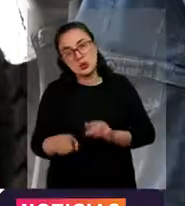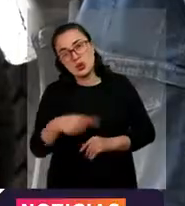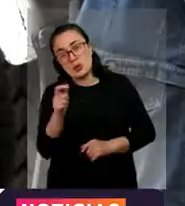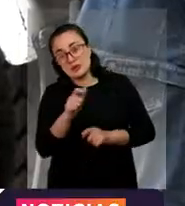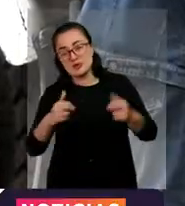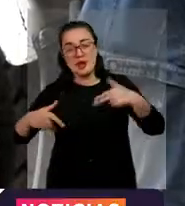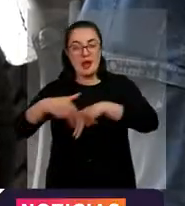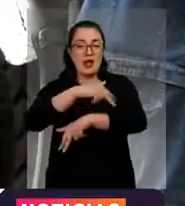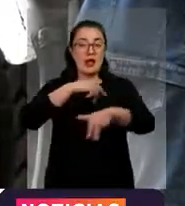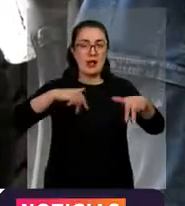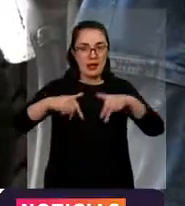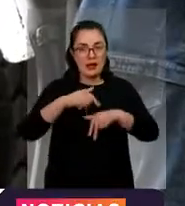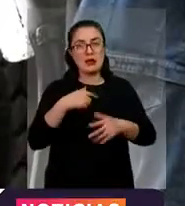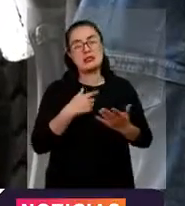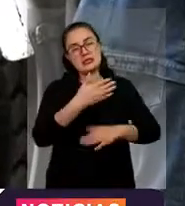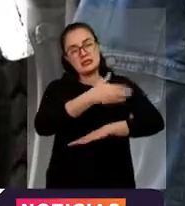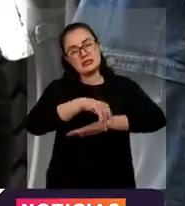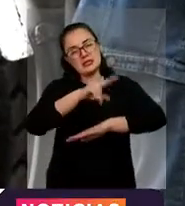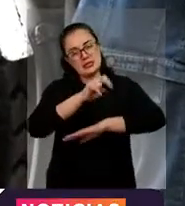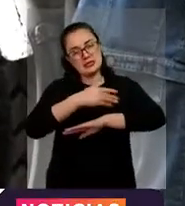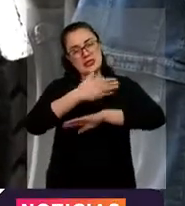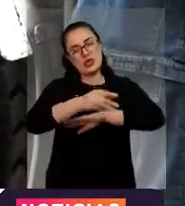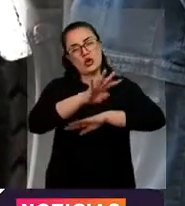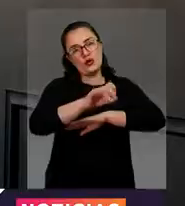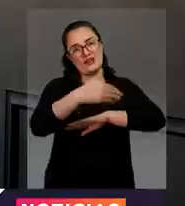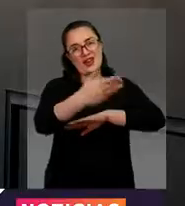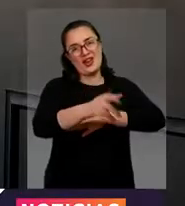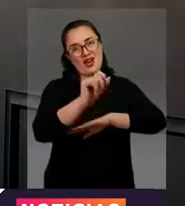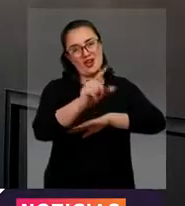novena y 11 ya que mirando los trancones y para ampliar